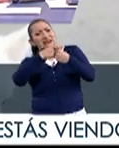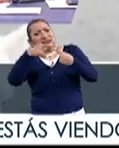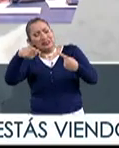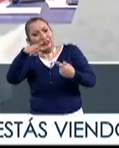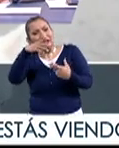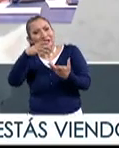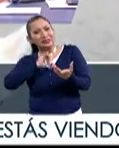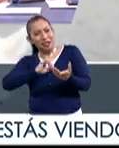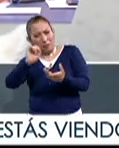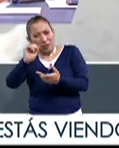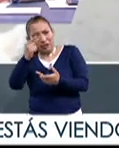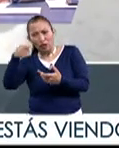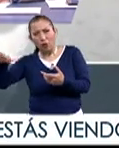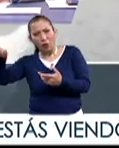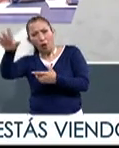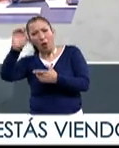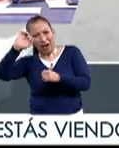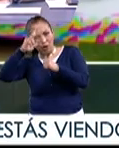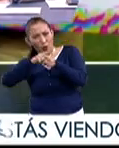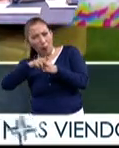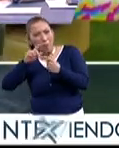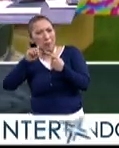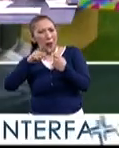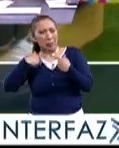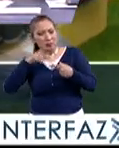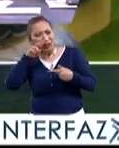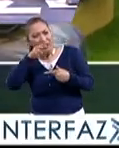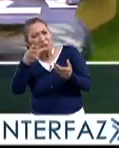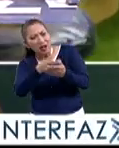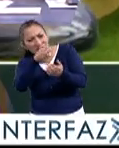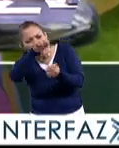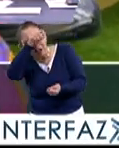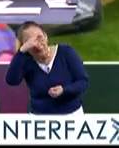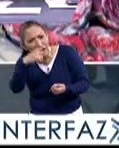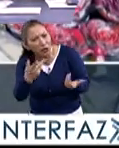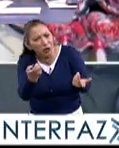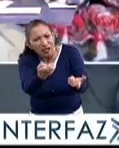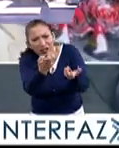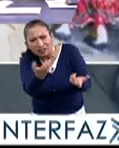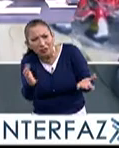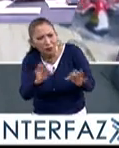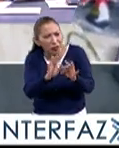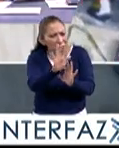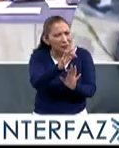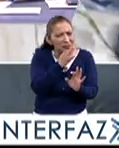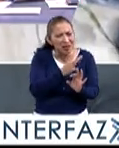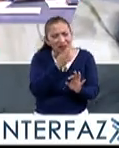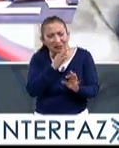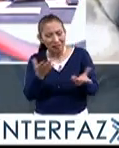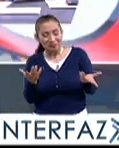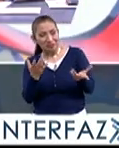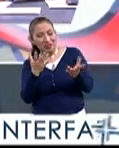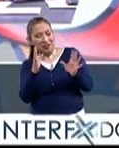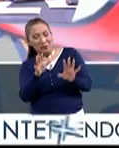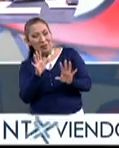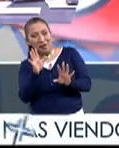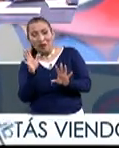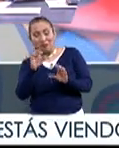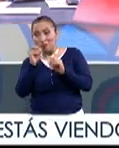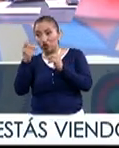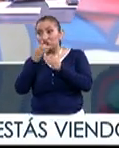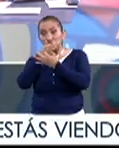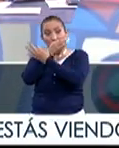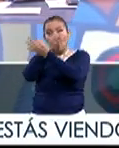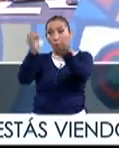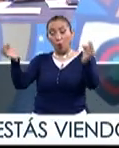XXI para que un europeo diga qué está pasando en México con esa forma de celebrar, ¿no? Ahora que se ha masificado, que se